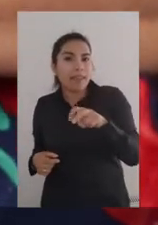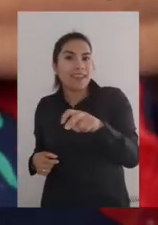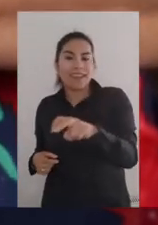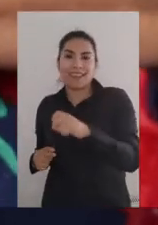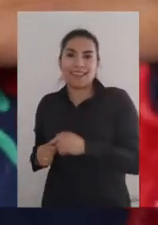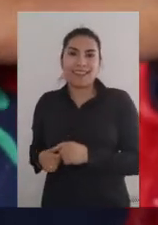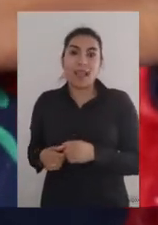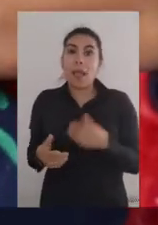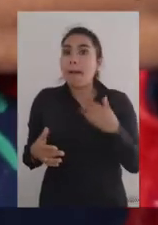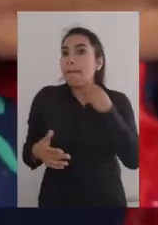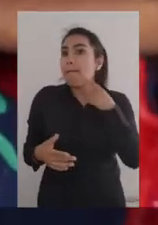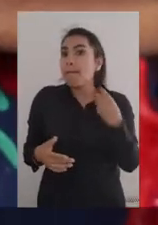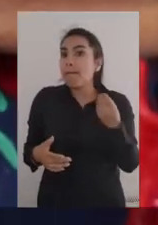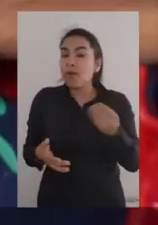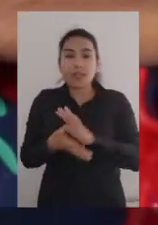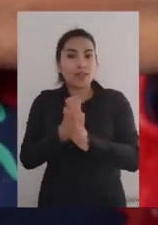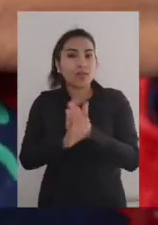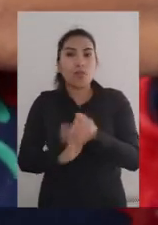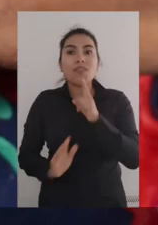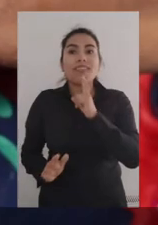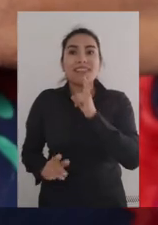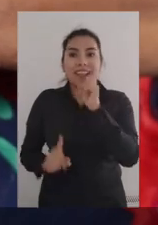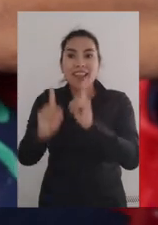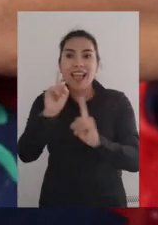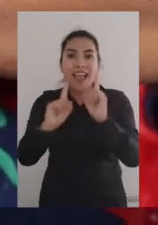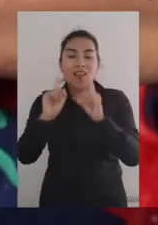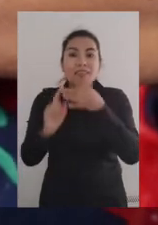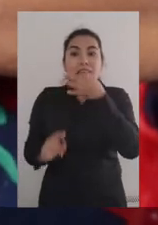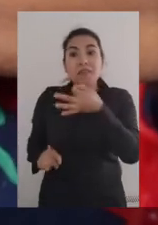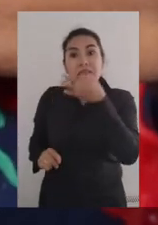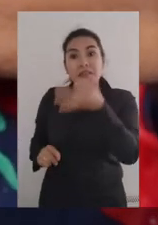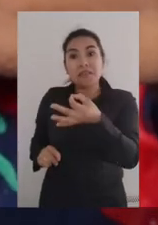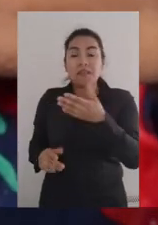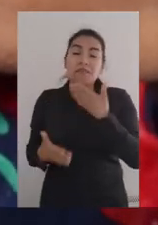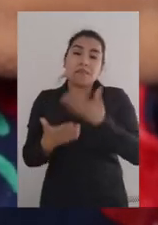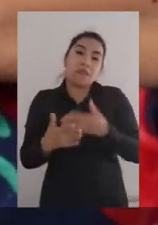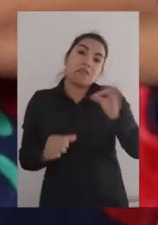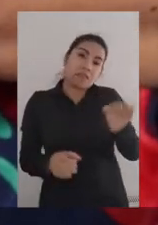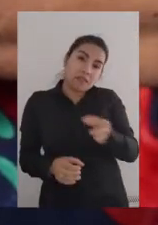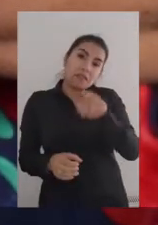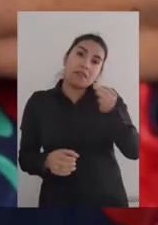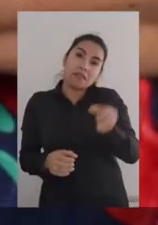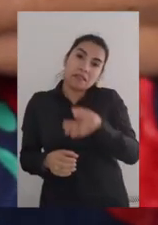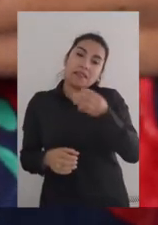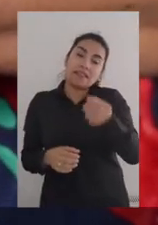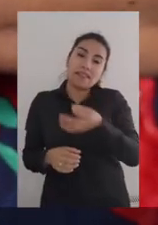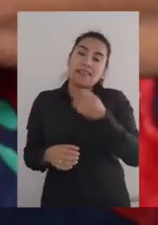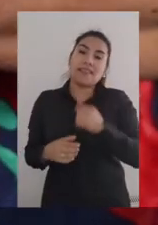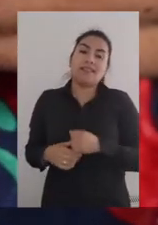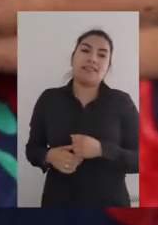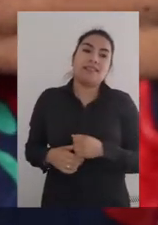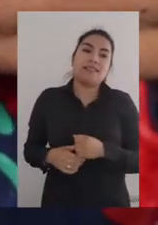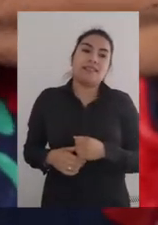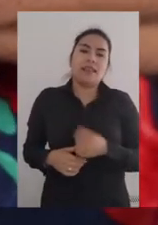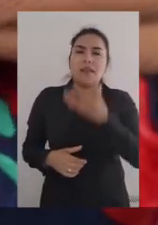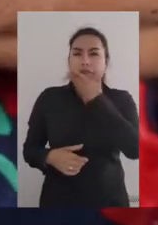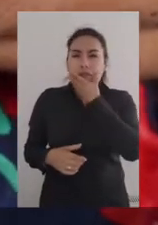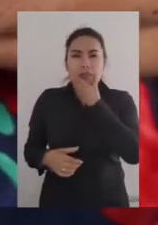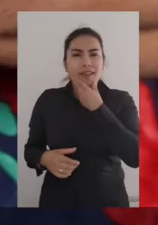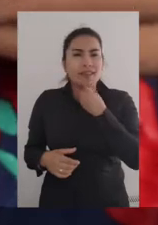porque todos tienen algo que contar mientras uno va tejiendo y es muy